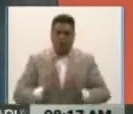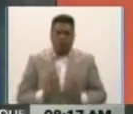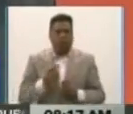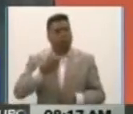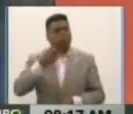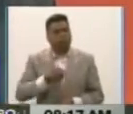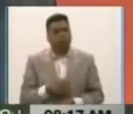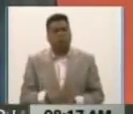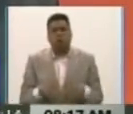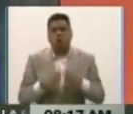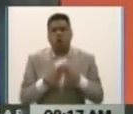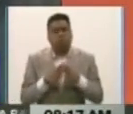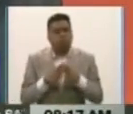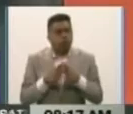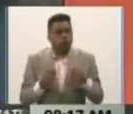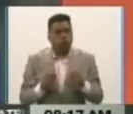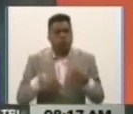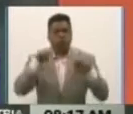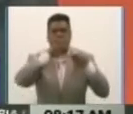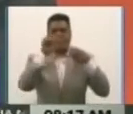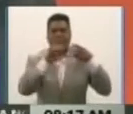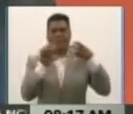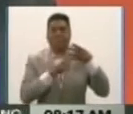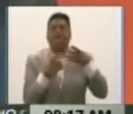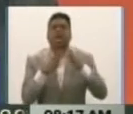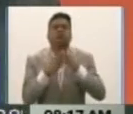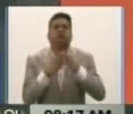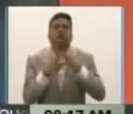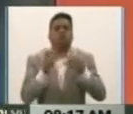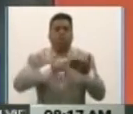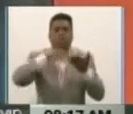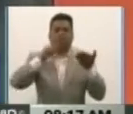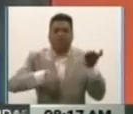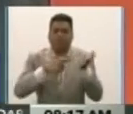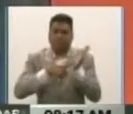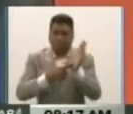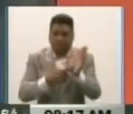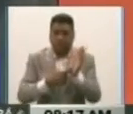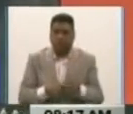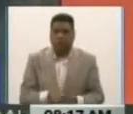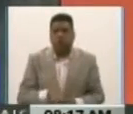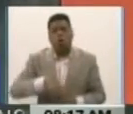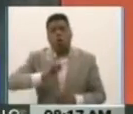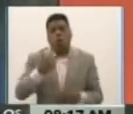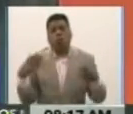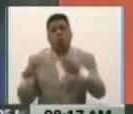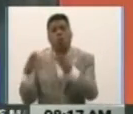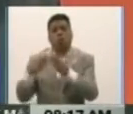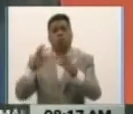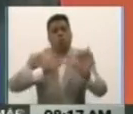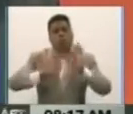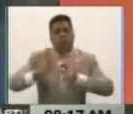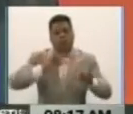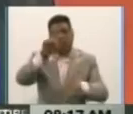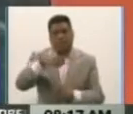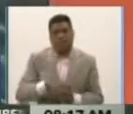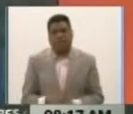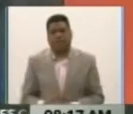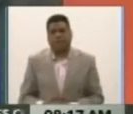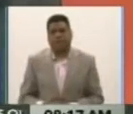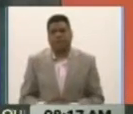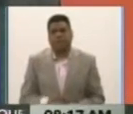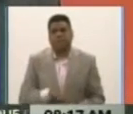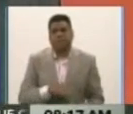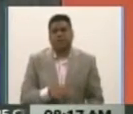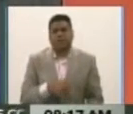sus características, pues su figura jurídica, aparte de muchos otros grupos de teatro que pueden existir que son, bueno, que se están